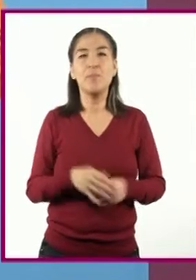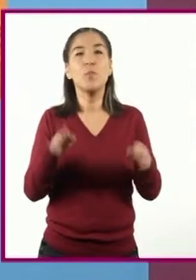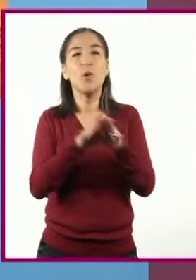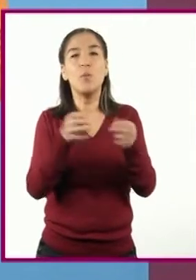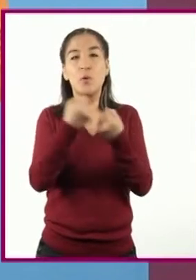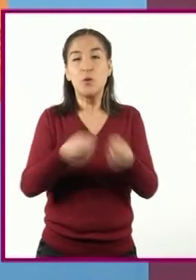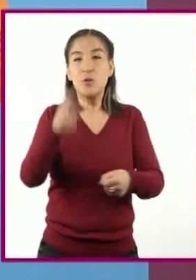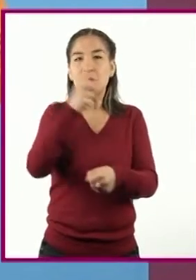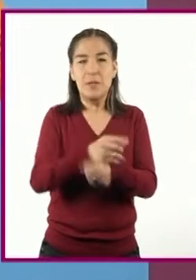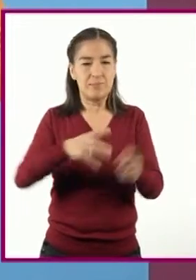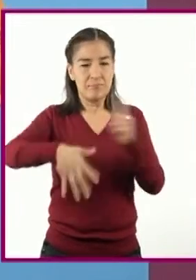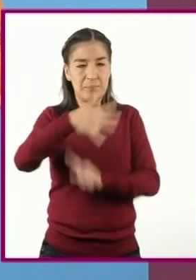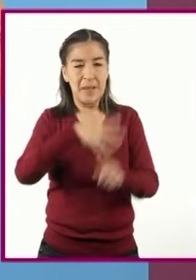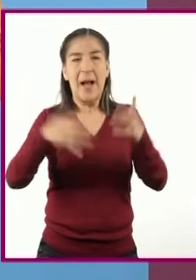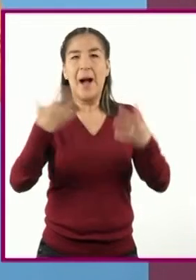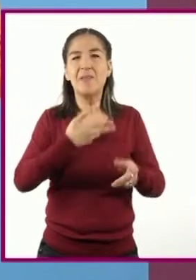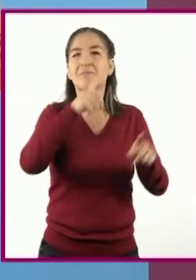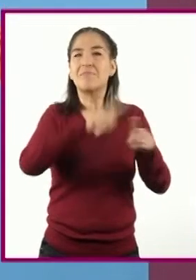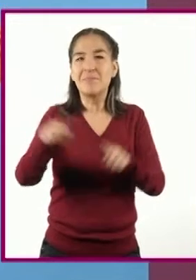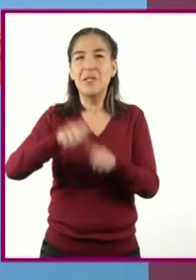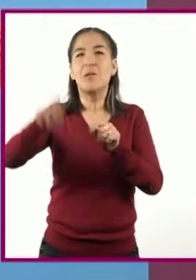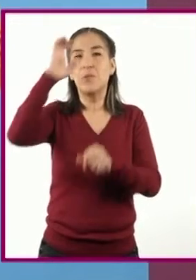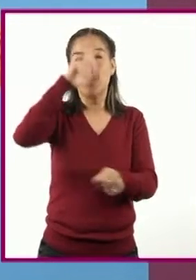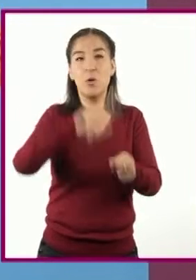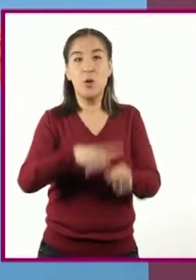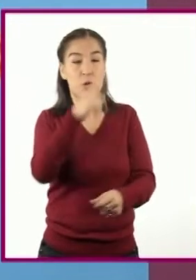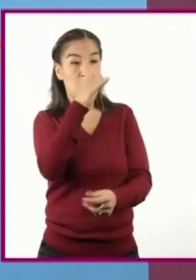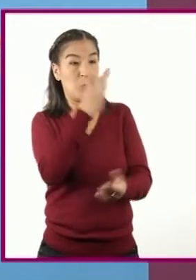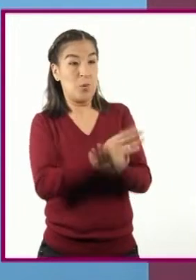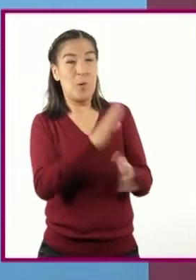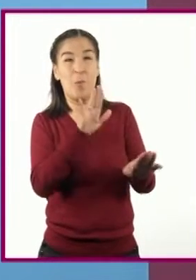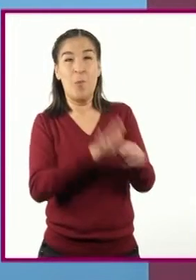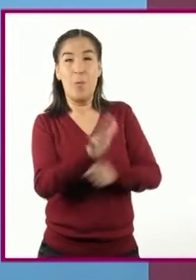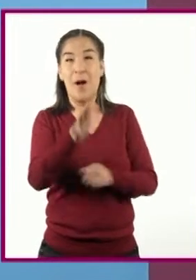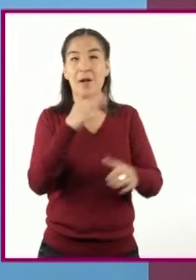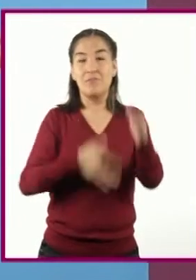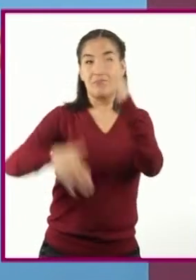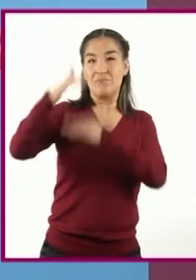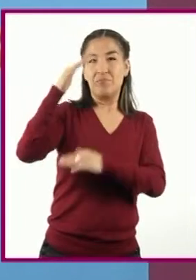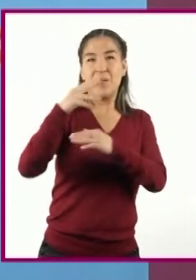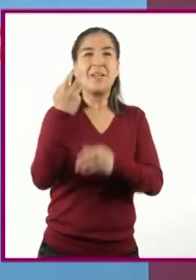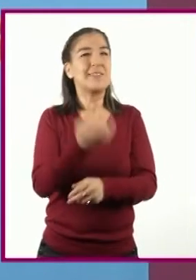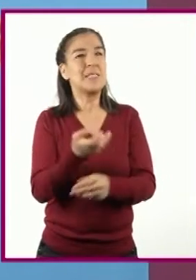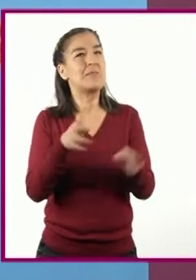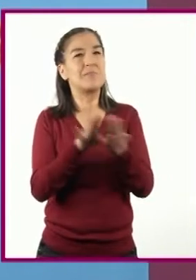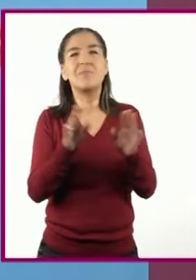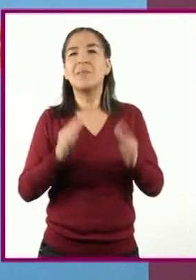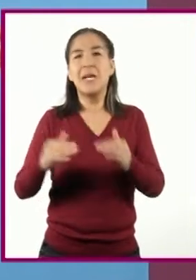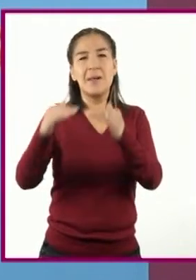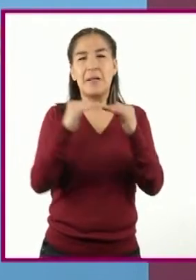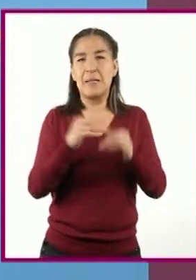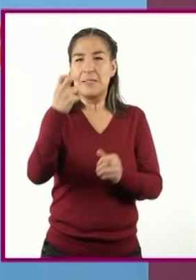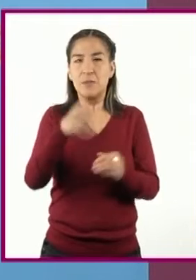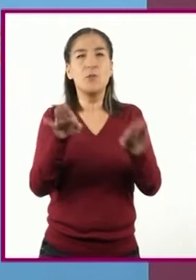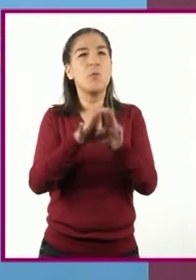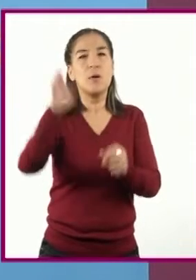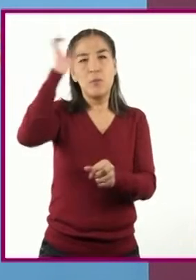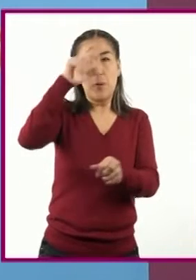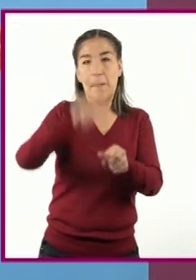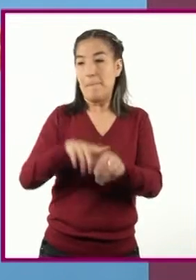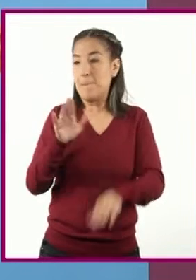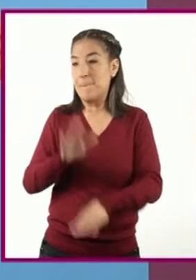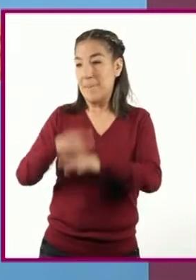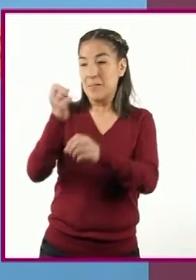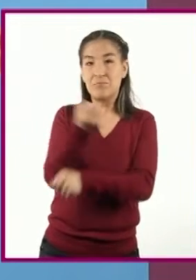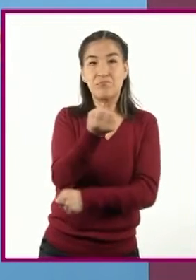sociedad intercultural no existe una cultura superior o hegemónica, ni la cultura de la población